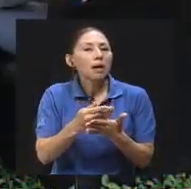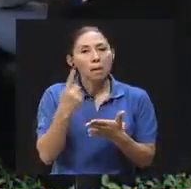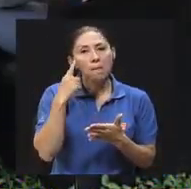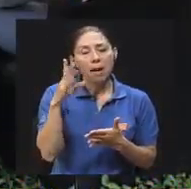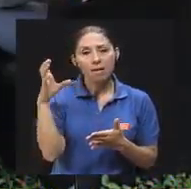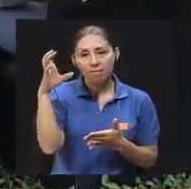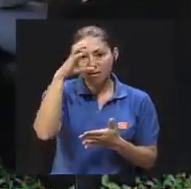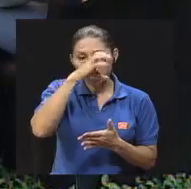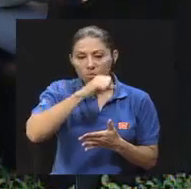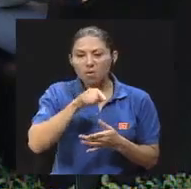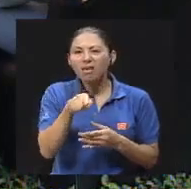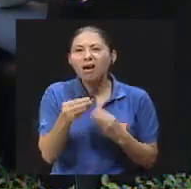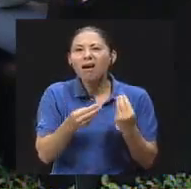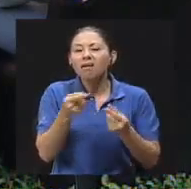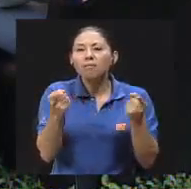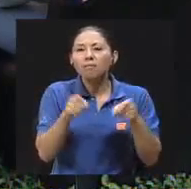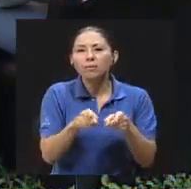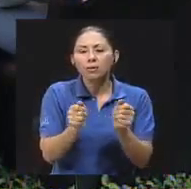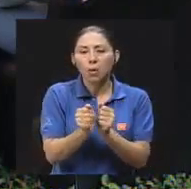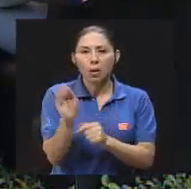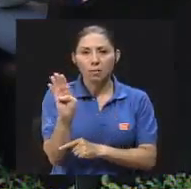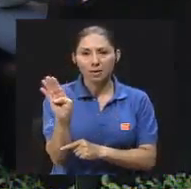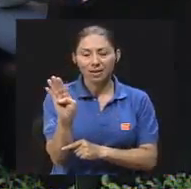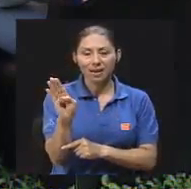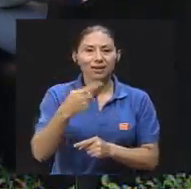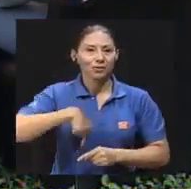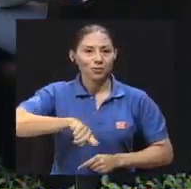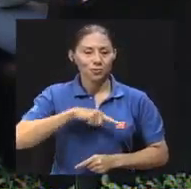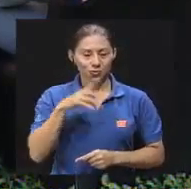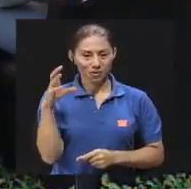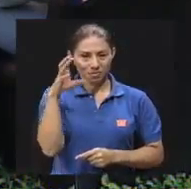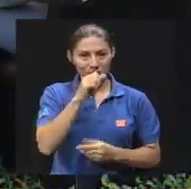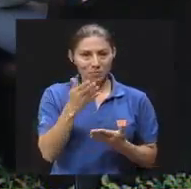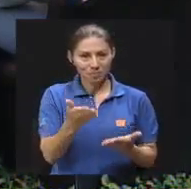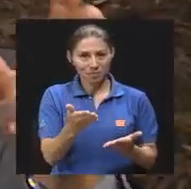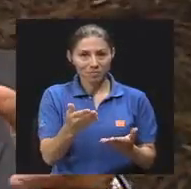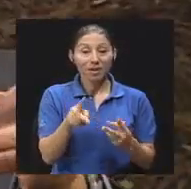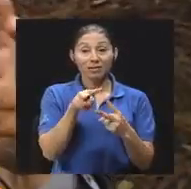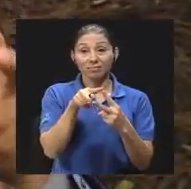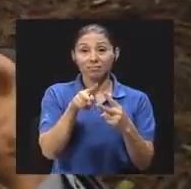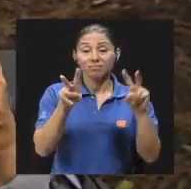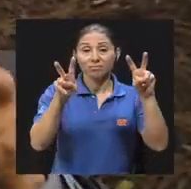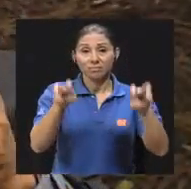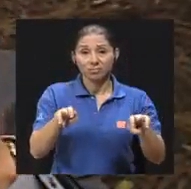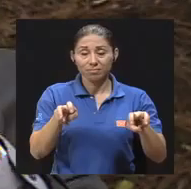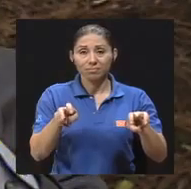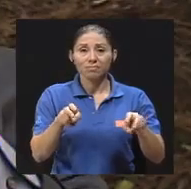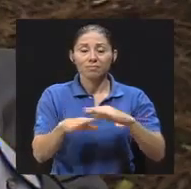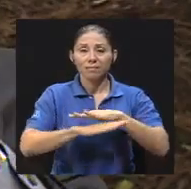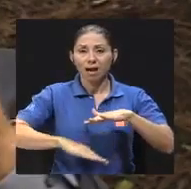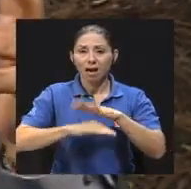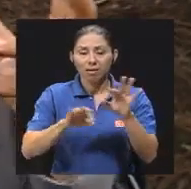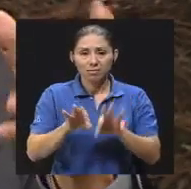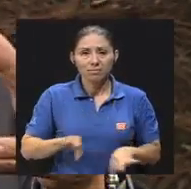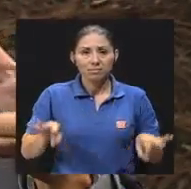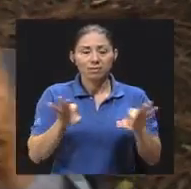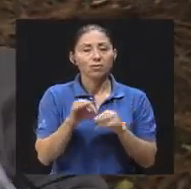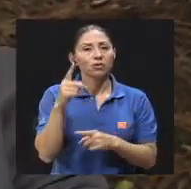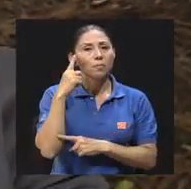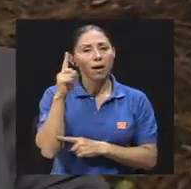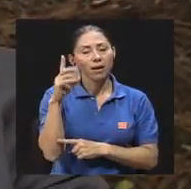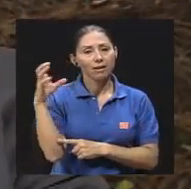pylori está muy aumentada. Entonces nos puede dar un dato si necesitamos o no tratamiento. Esos son los dos exámenes básicos